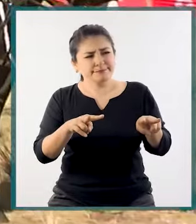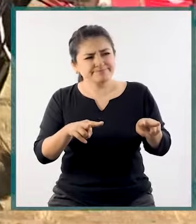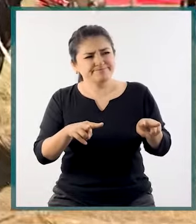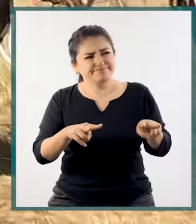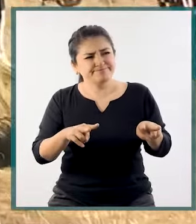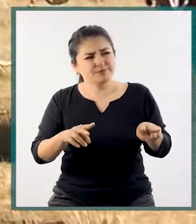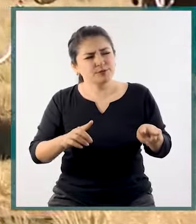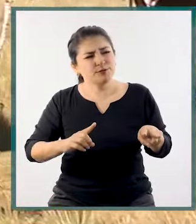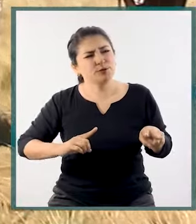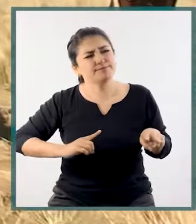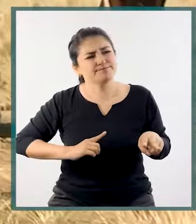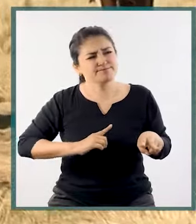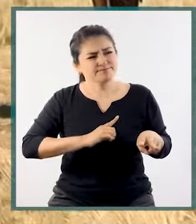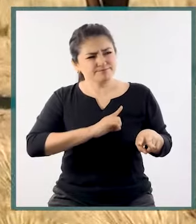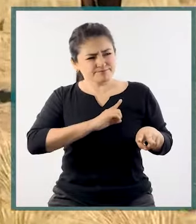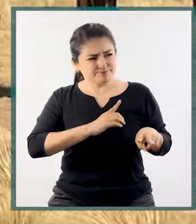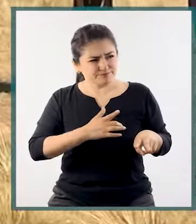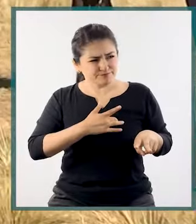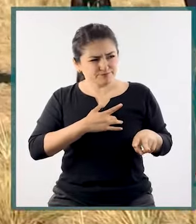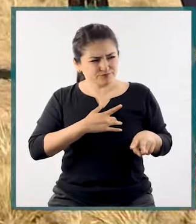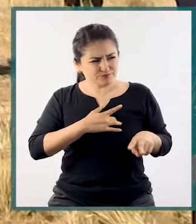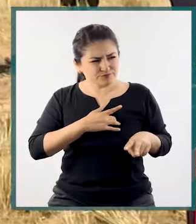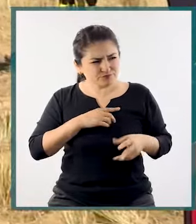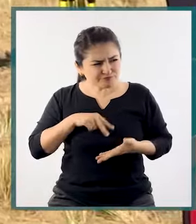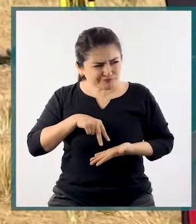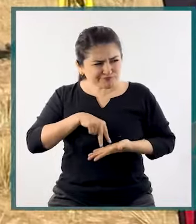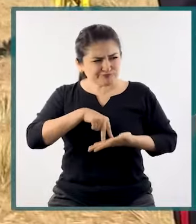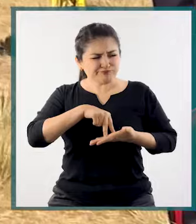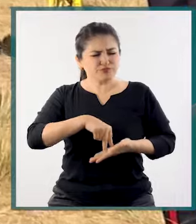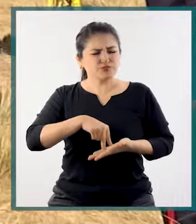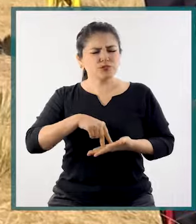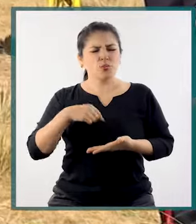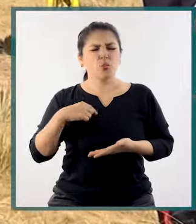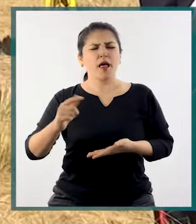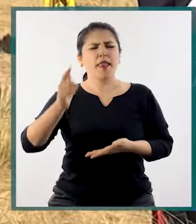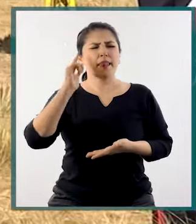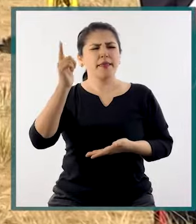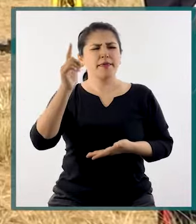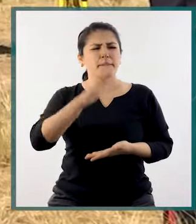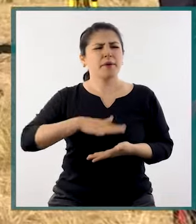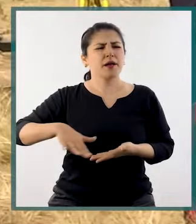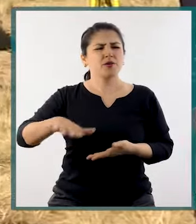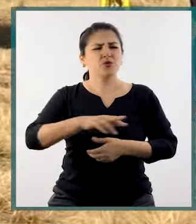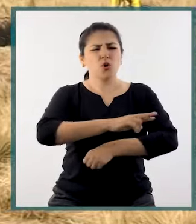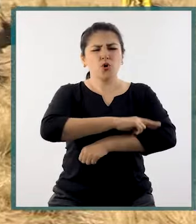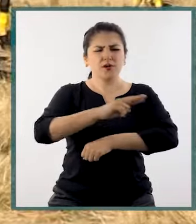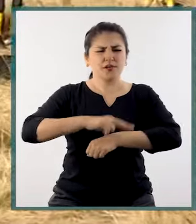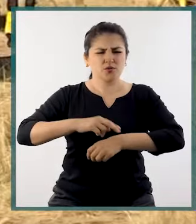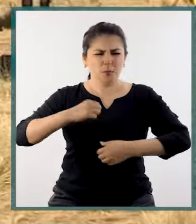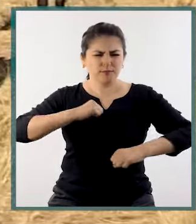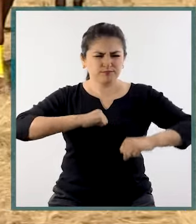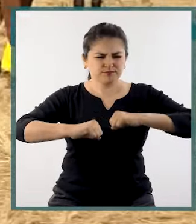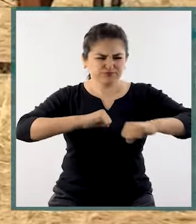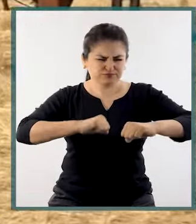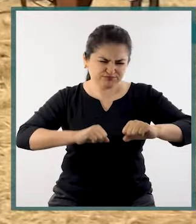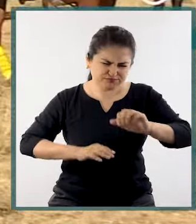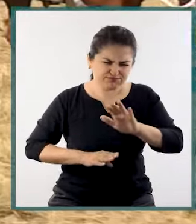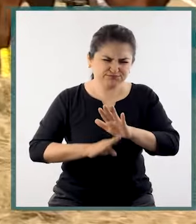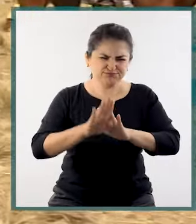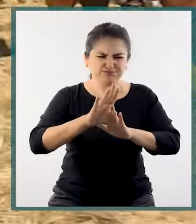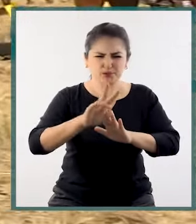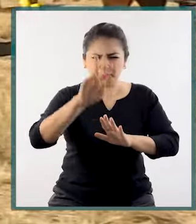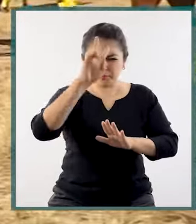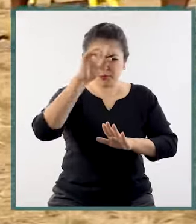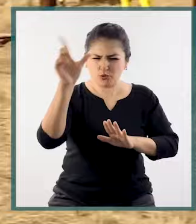sintiéndose heroicos, líderes, para sacar adelante esta hermosa región y el país entero y